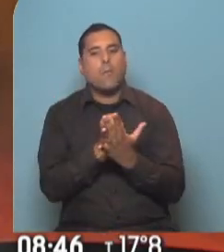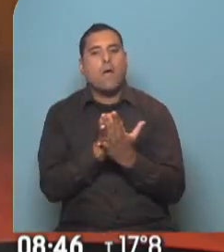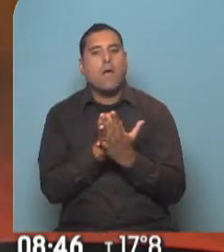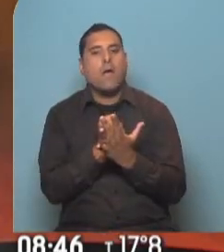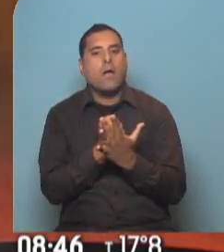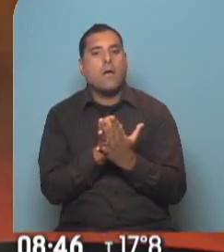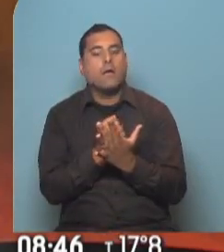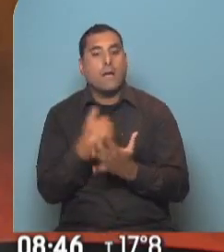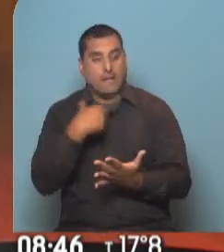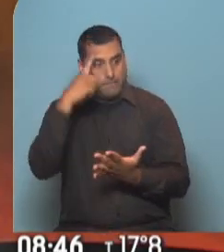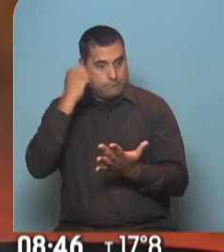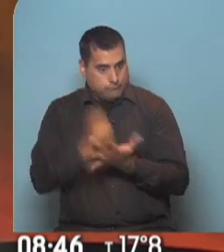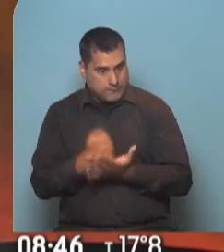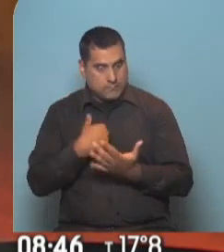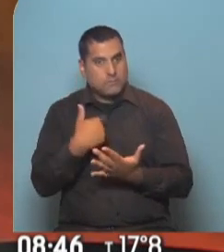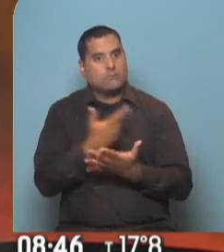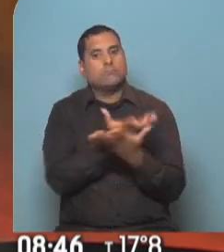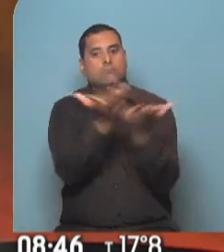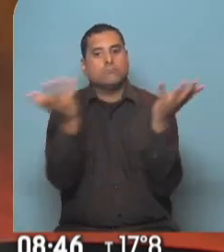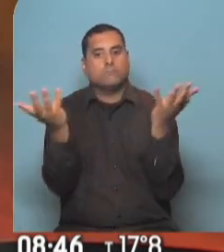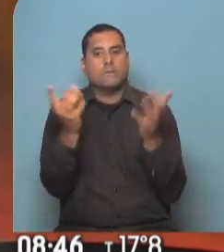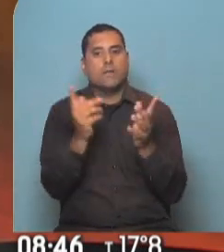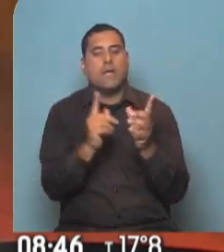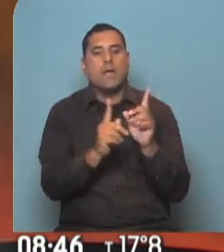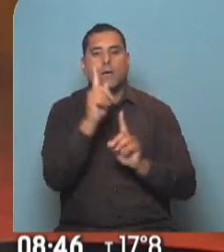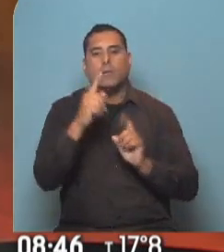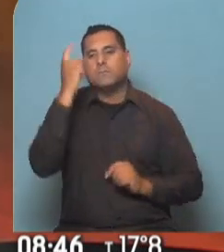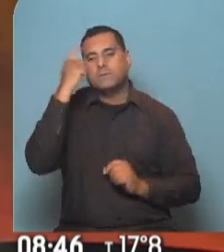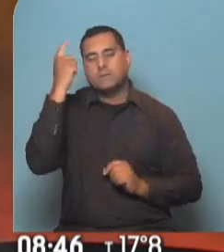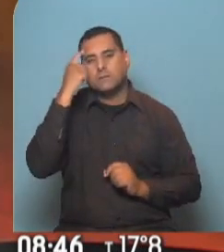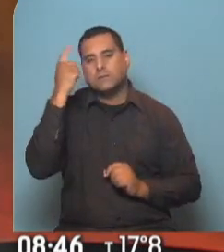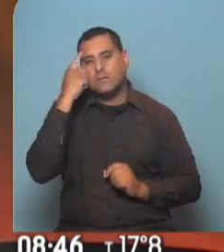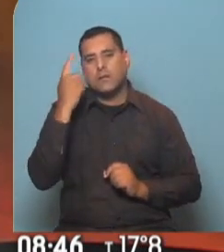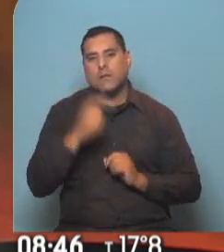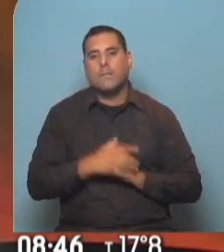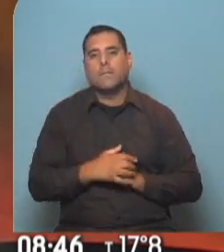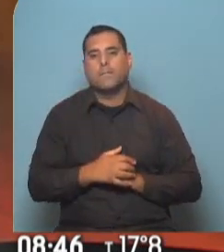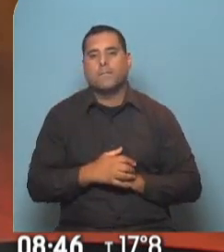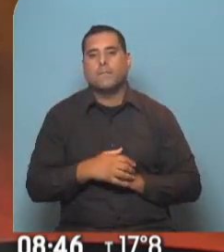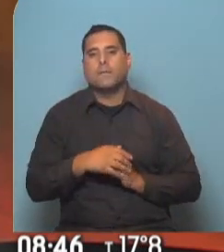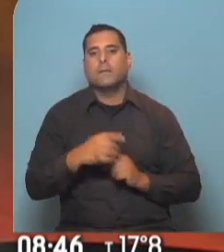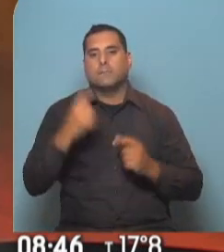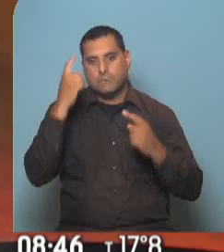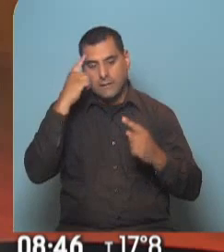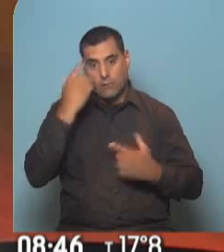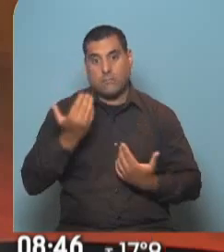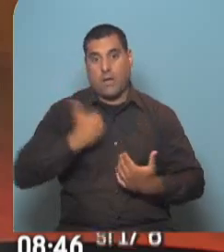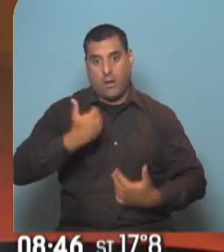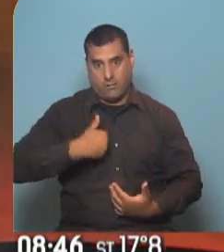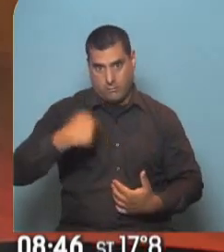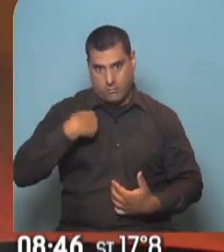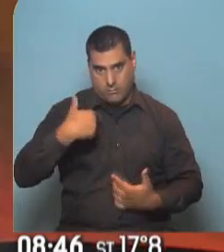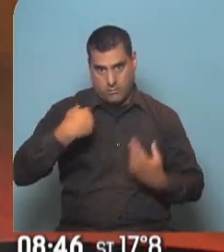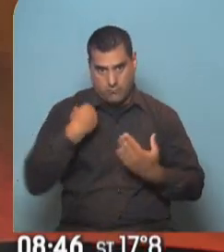nosotros que le pasa al resto bueno hay hay pensadores que han dedicado y mucho y sobre todo hay pensadores argentinos que